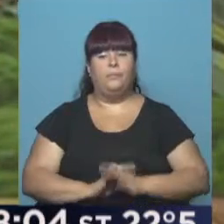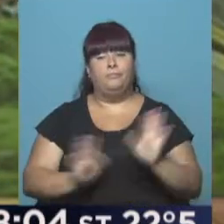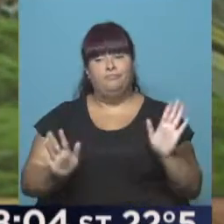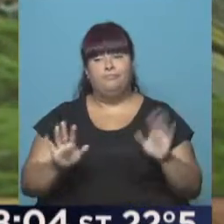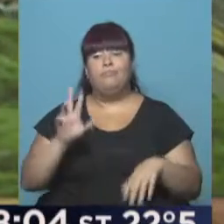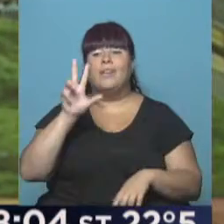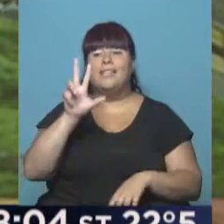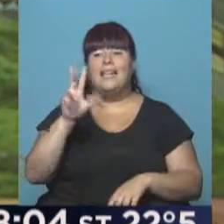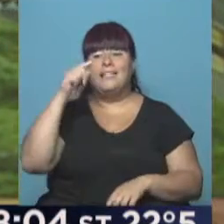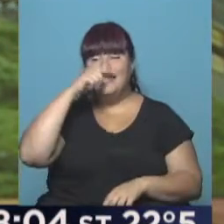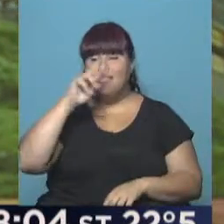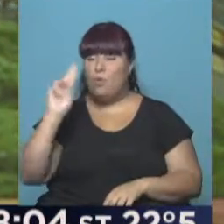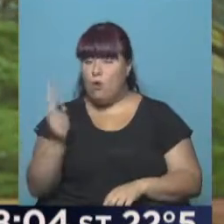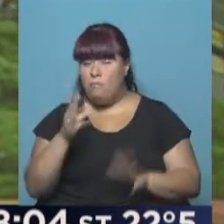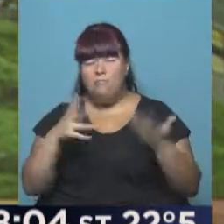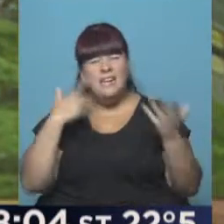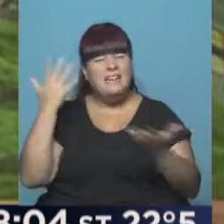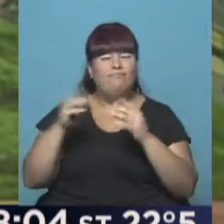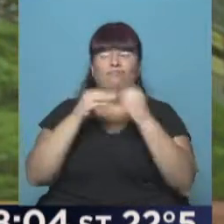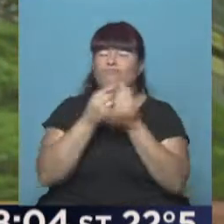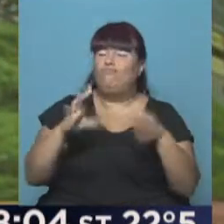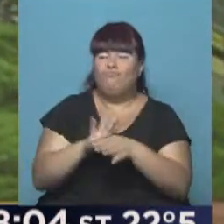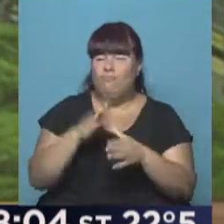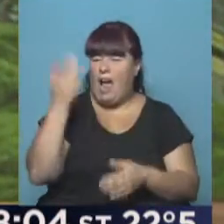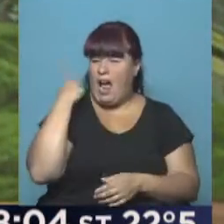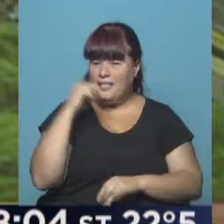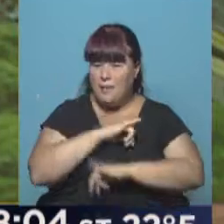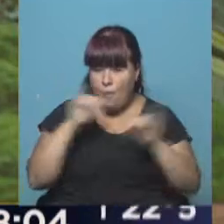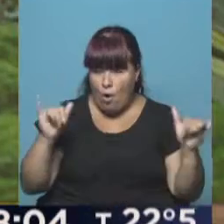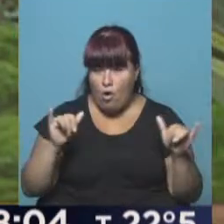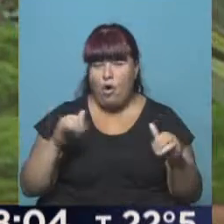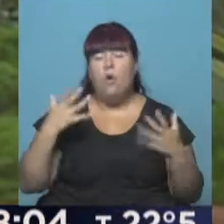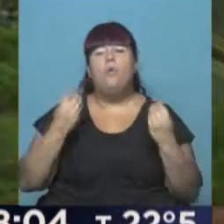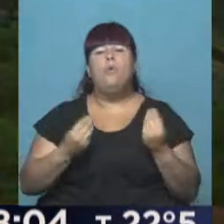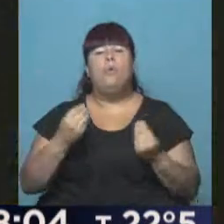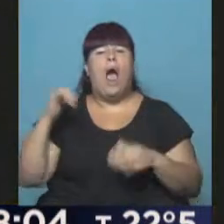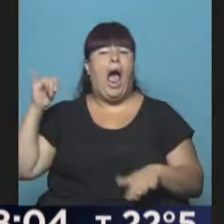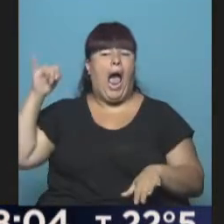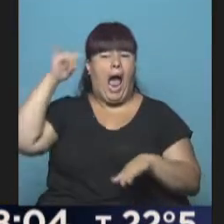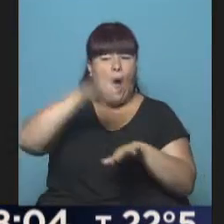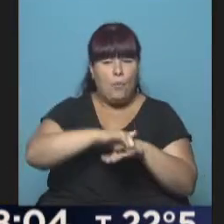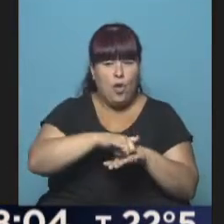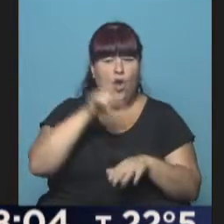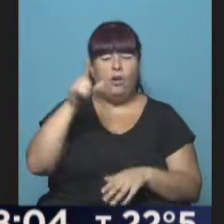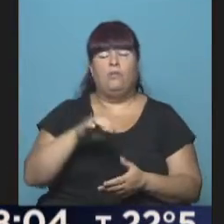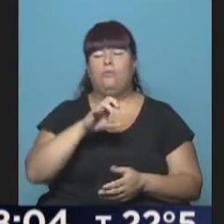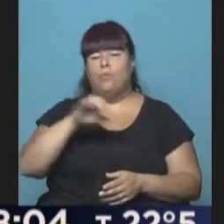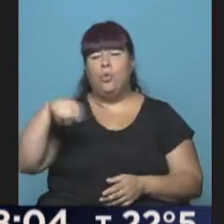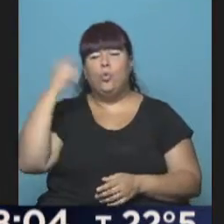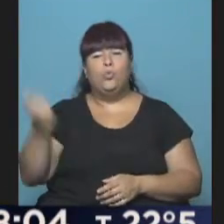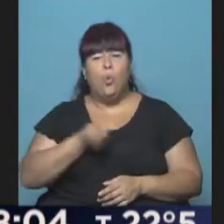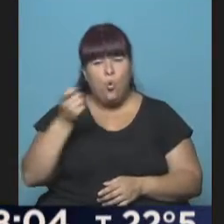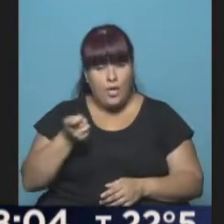Bueno, al menos 37 muertos, porque es confusa la cifra. Esto ocurrió hace algunas horas nada más, al estrellarse un avión de carga en Kirguistán, en